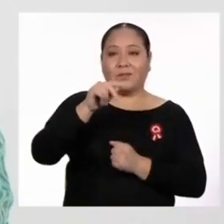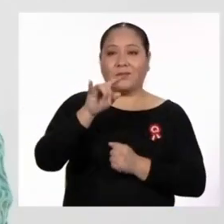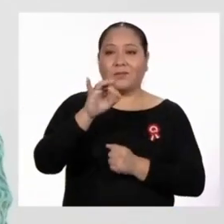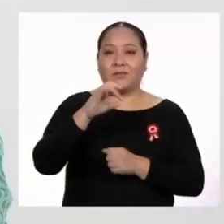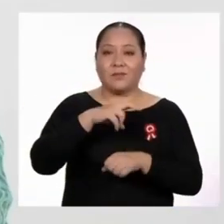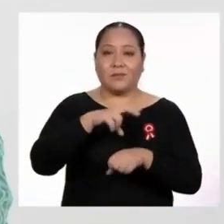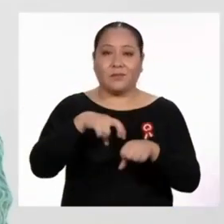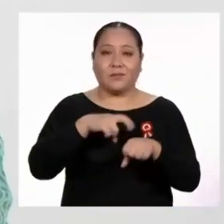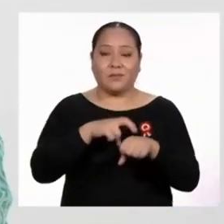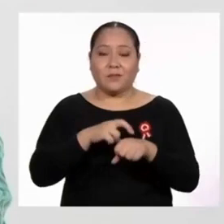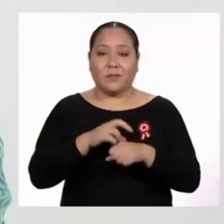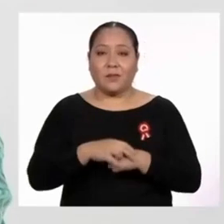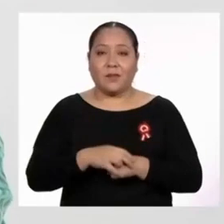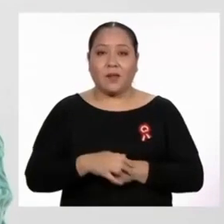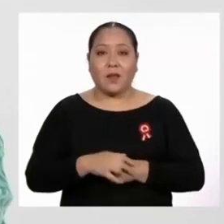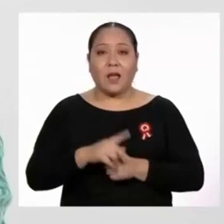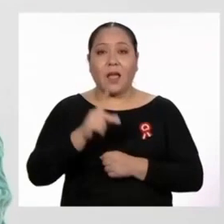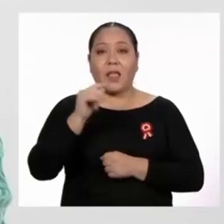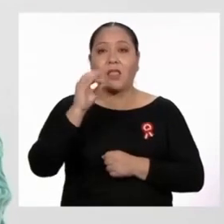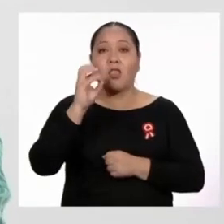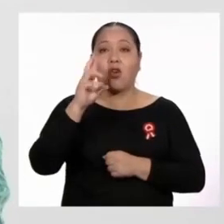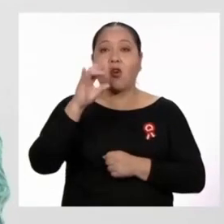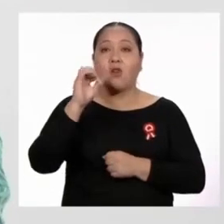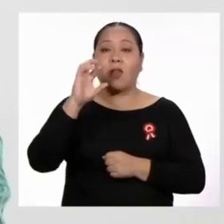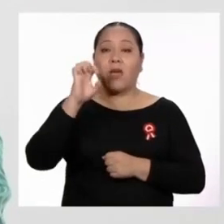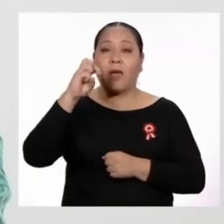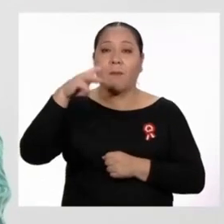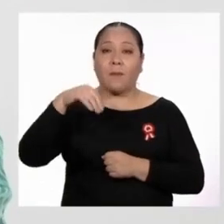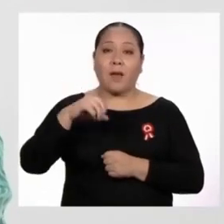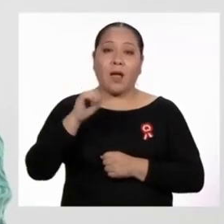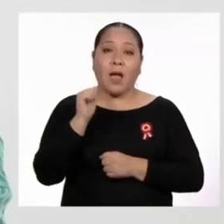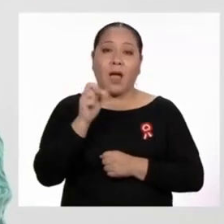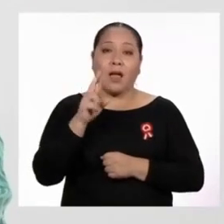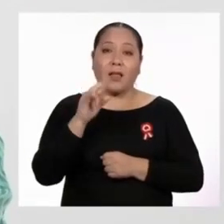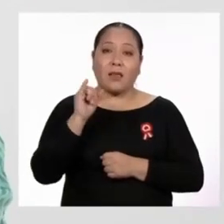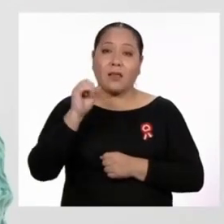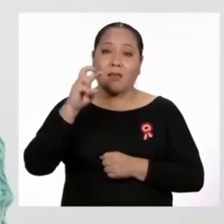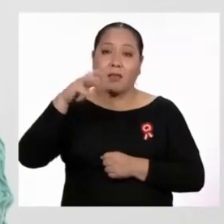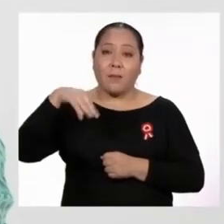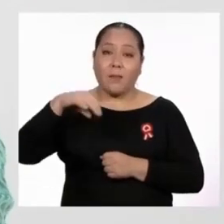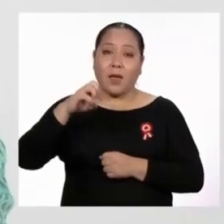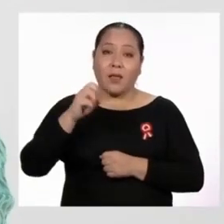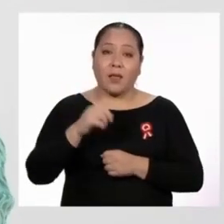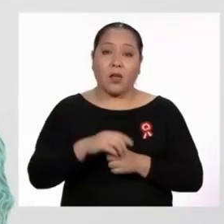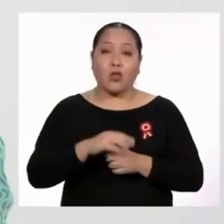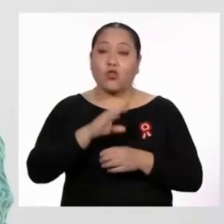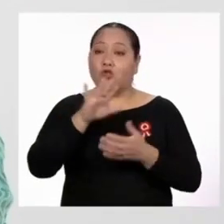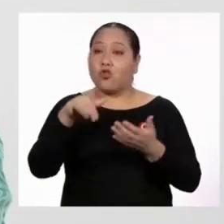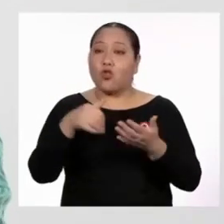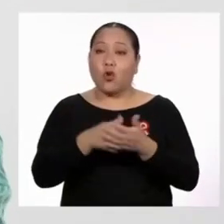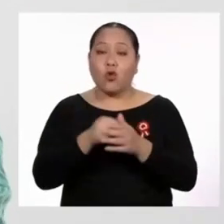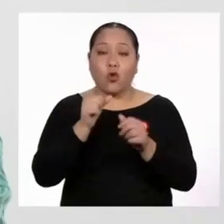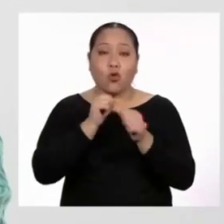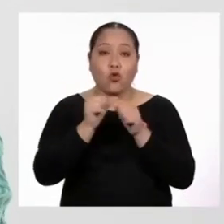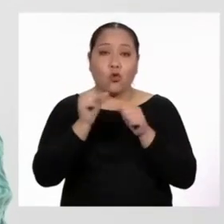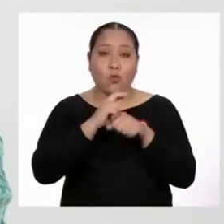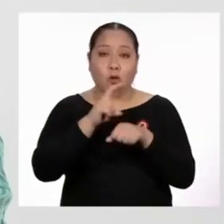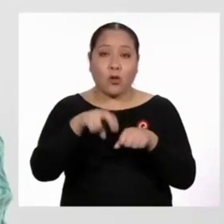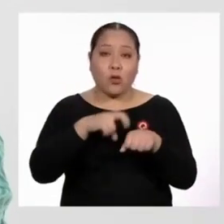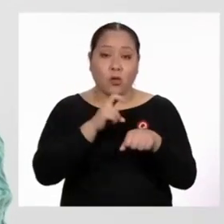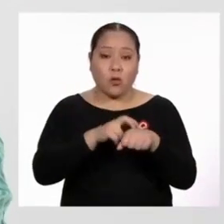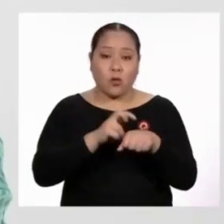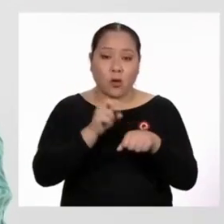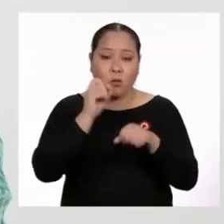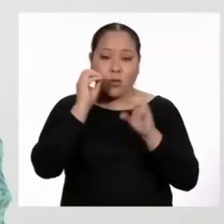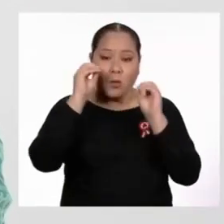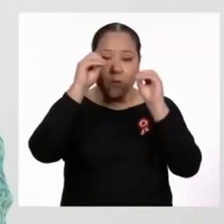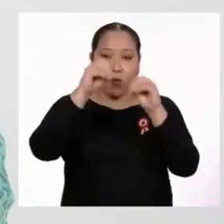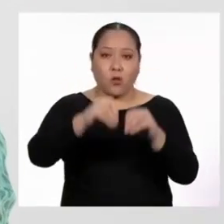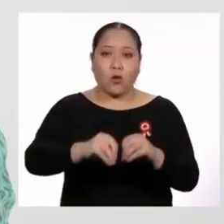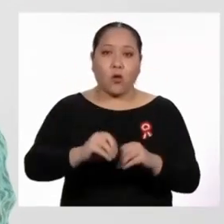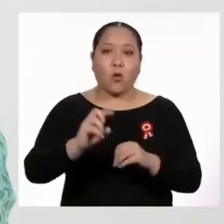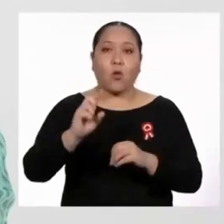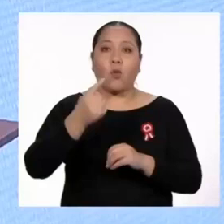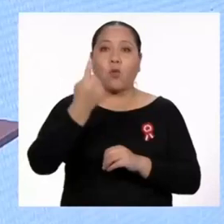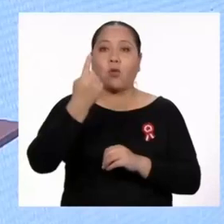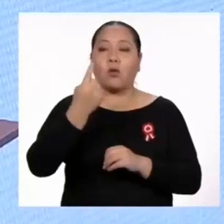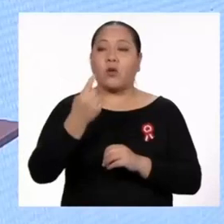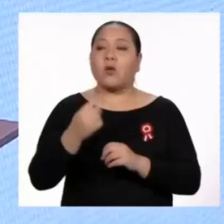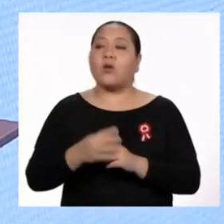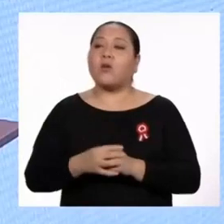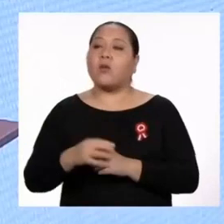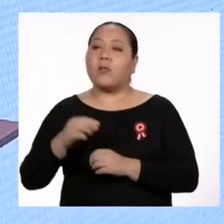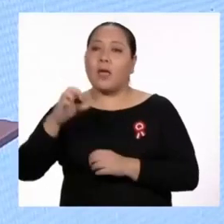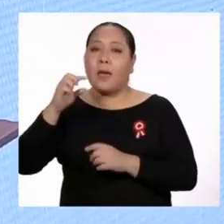del teorema fundamental de la aritmética, todo número natural puede construirse de forma única como producto de